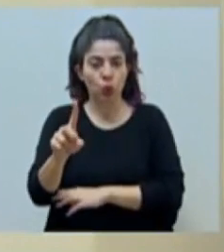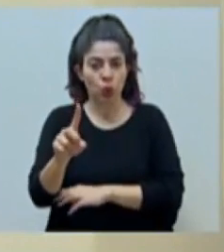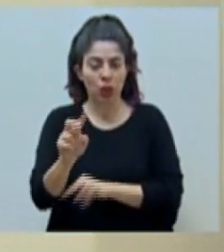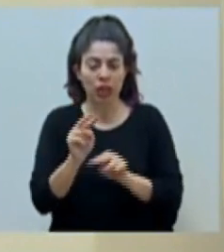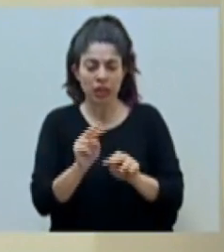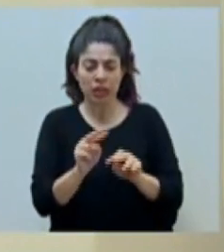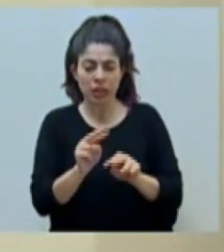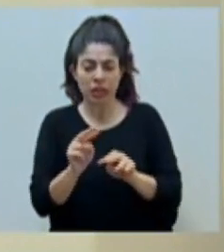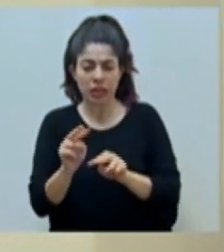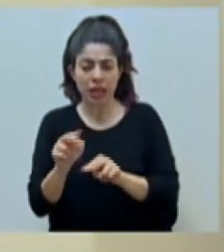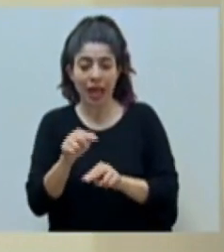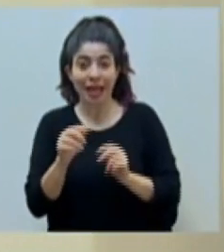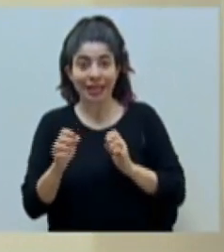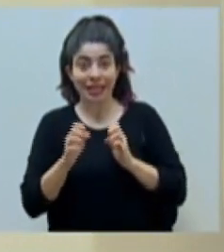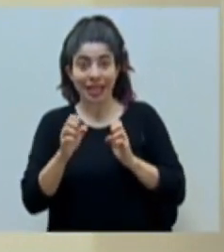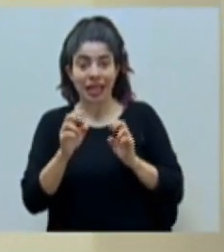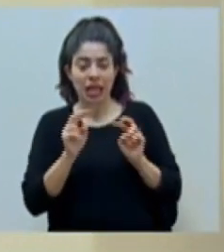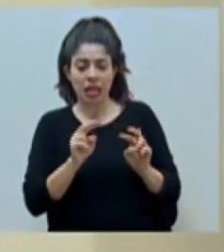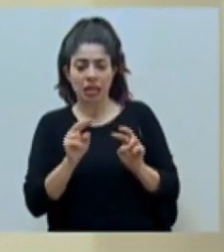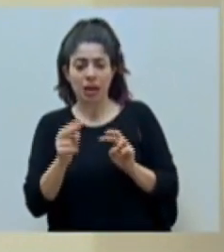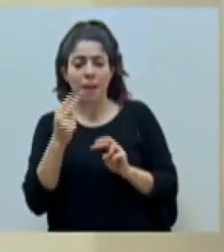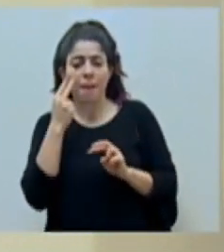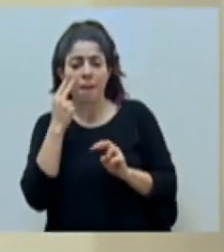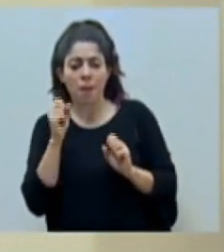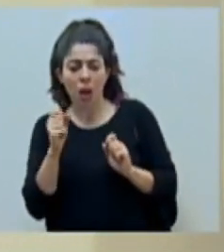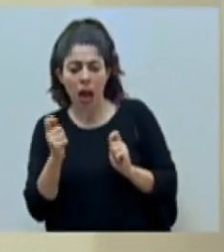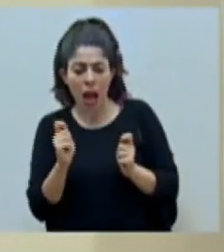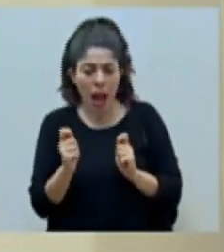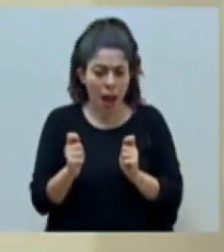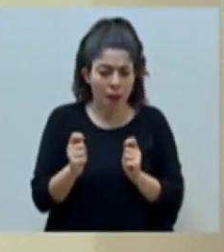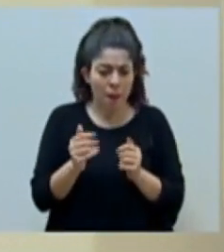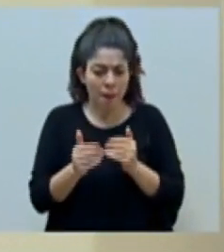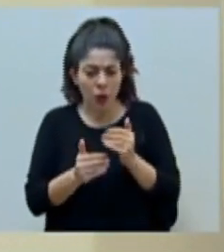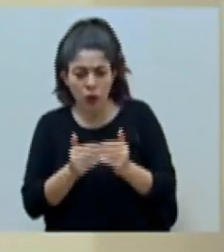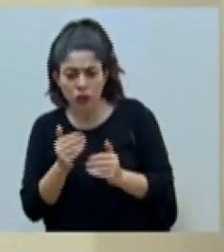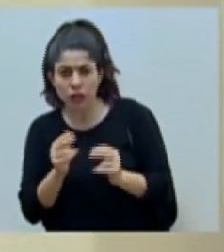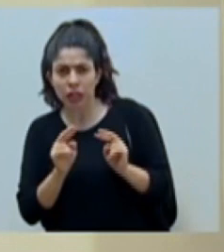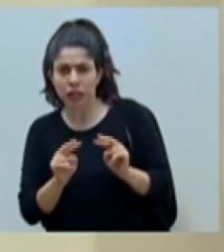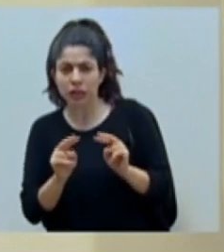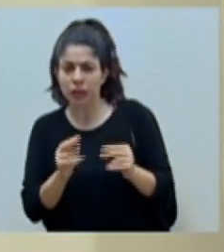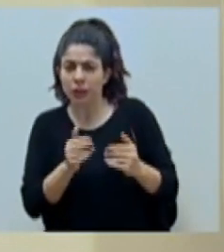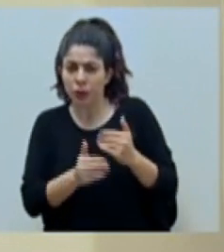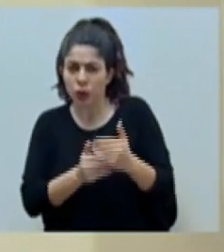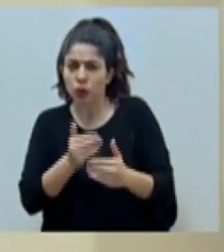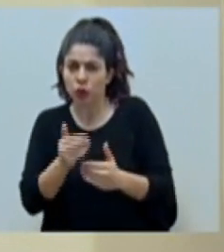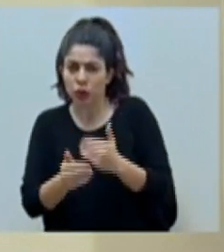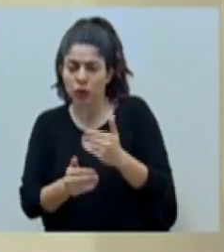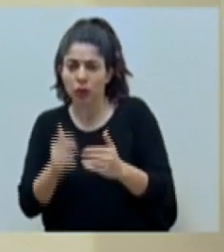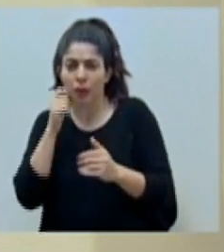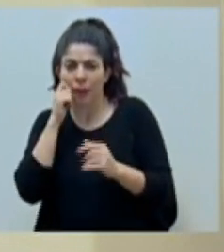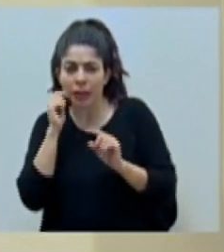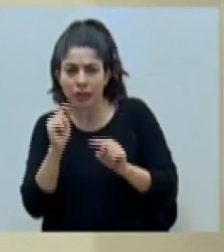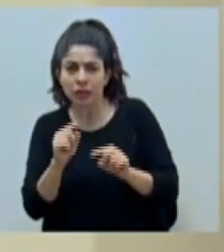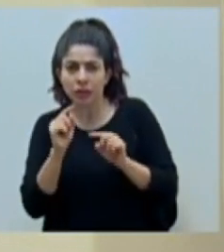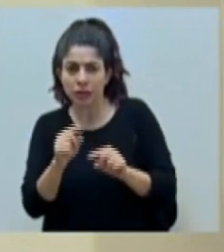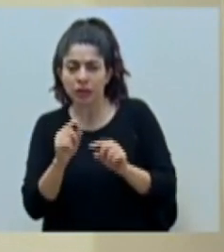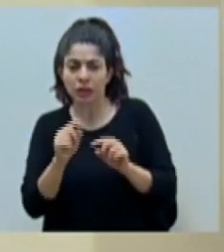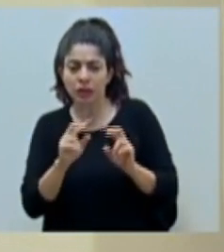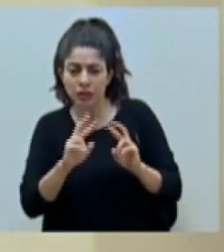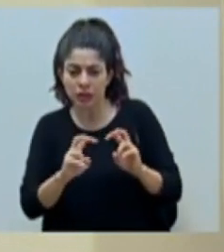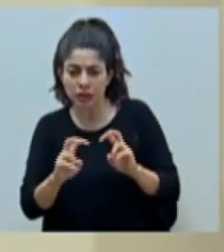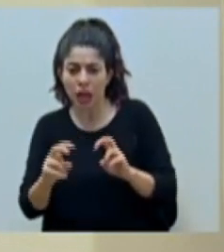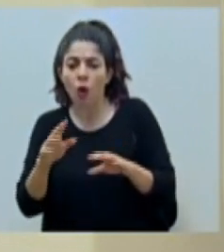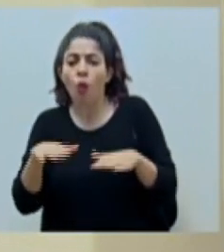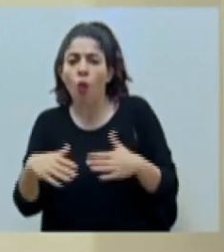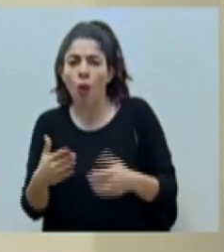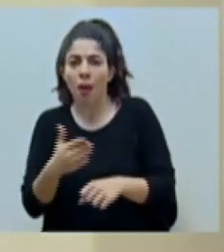la estrategia de regresar, de manera que podamos ir a hacer cambios en el proceso de la presencialidad, el proceso educativo, y podamos